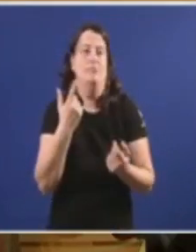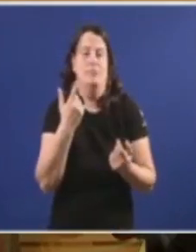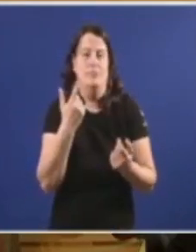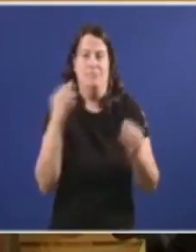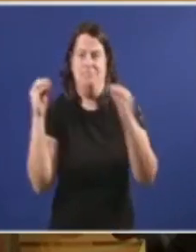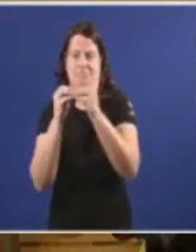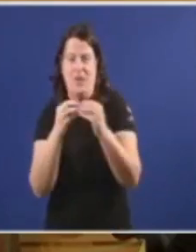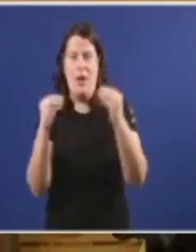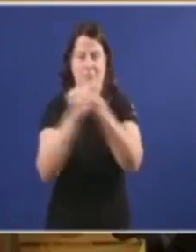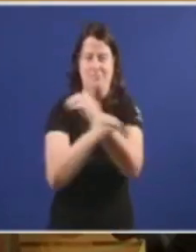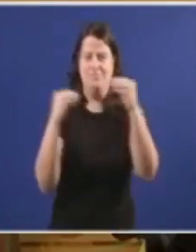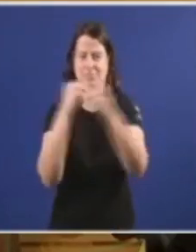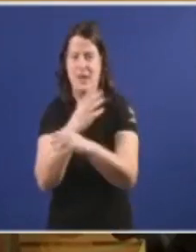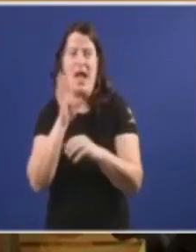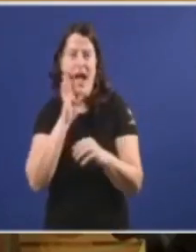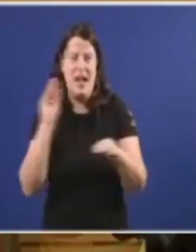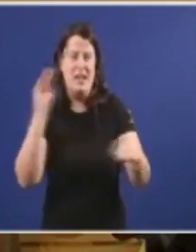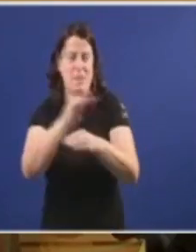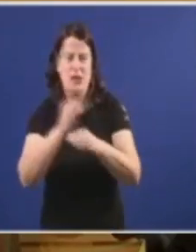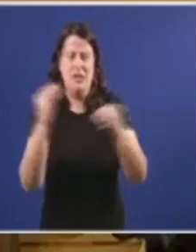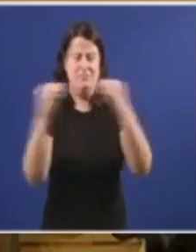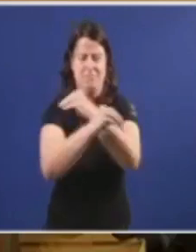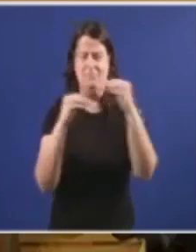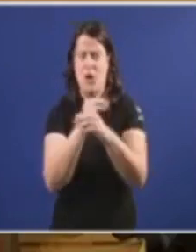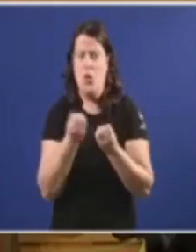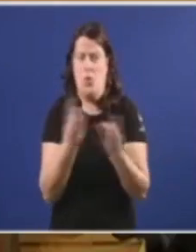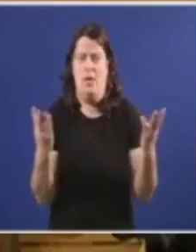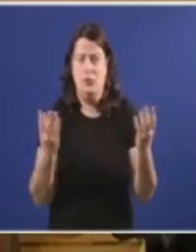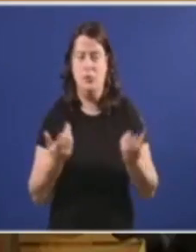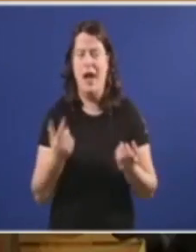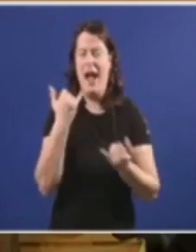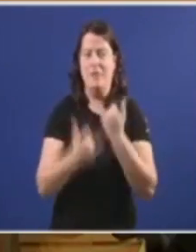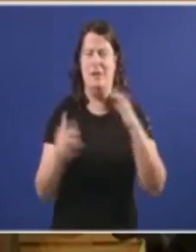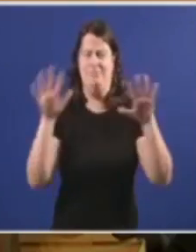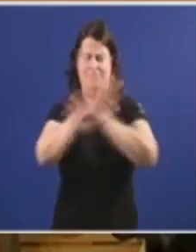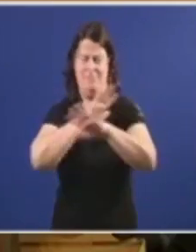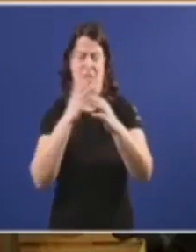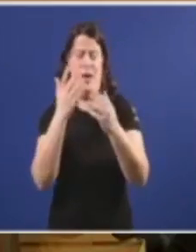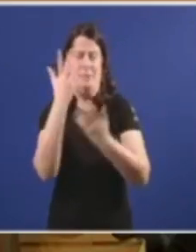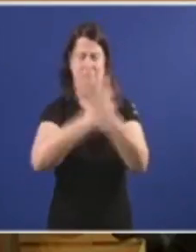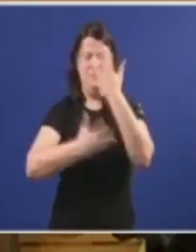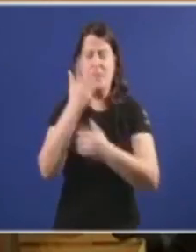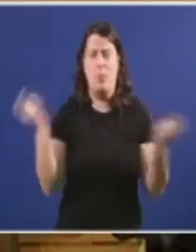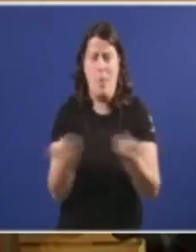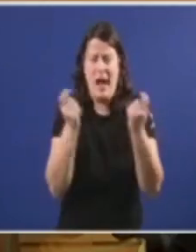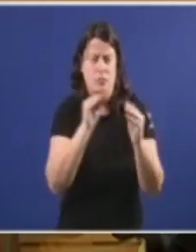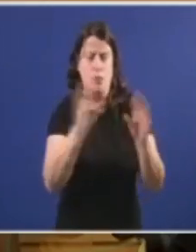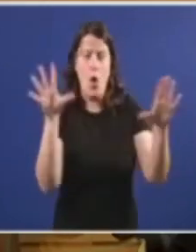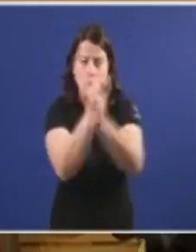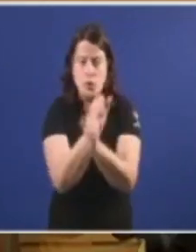corresponde coas inversións que anuncian. E é evidente que este mix de opacidade e propaganda ten un obxectivo